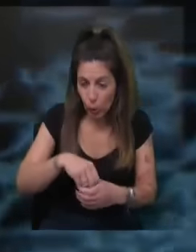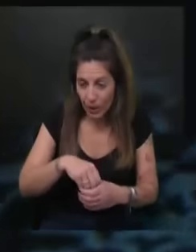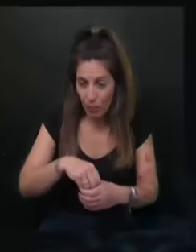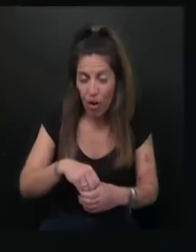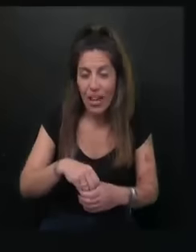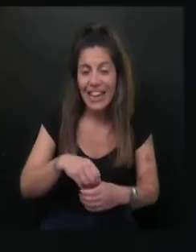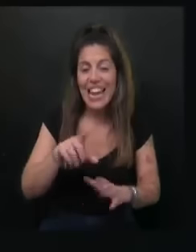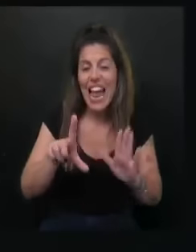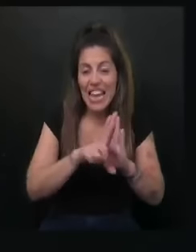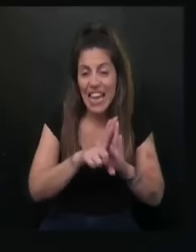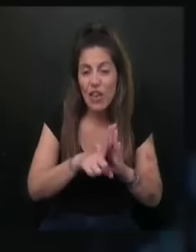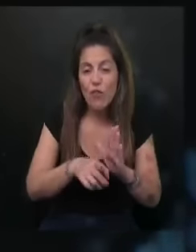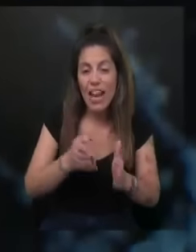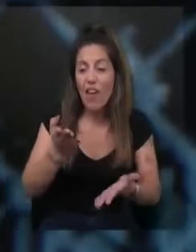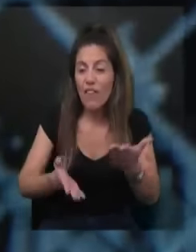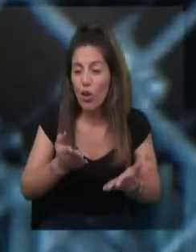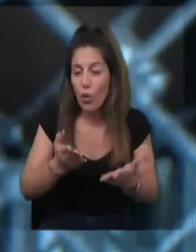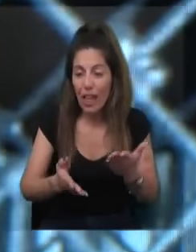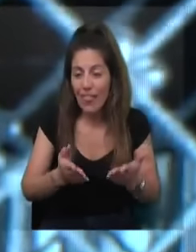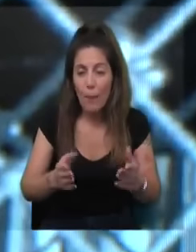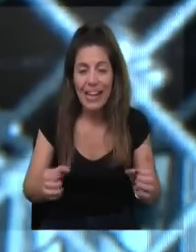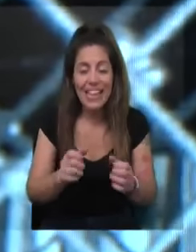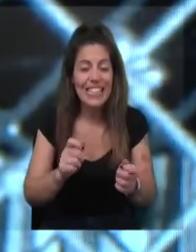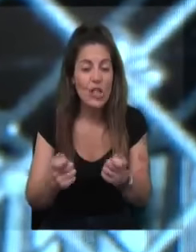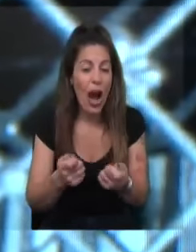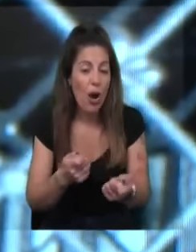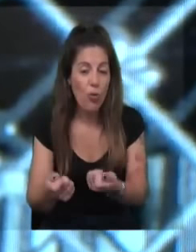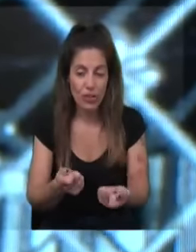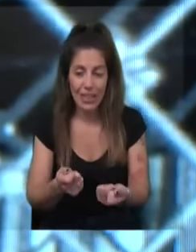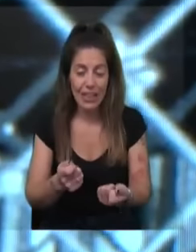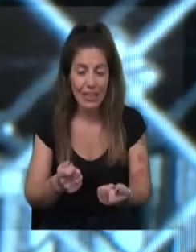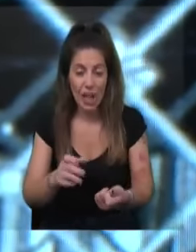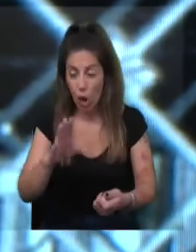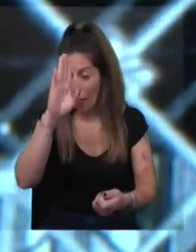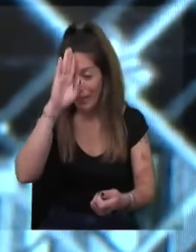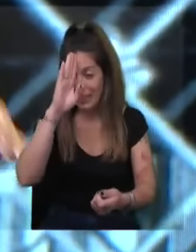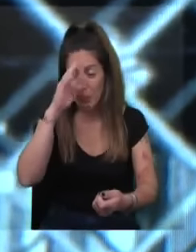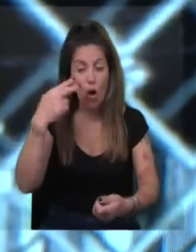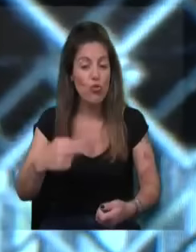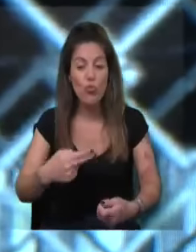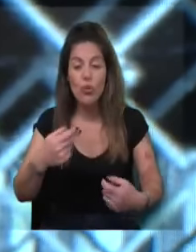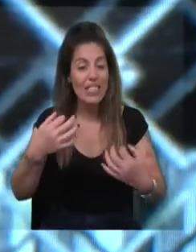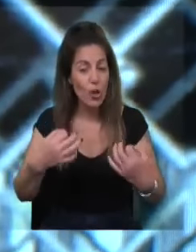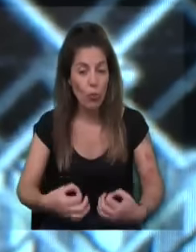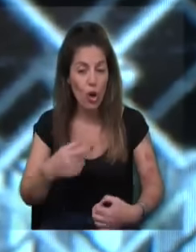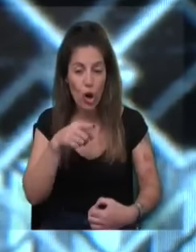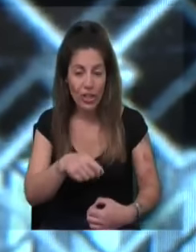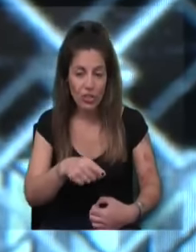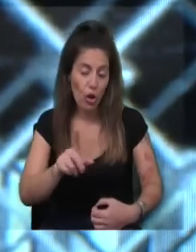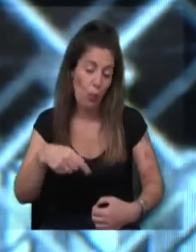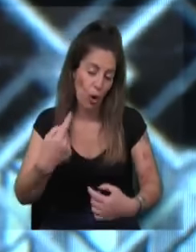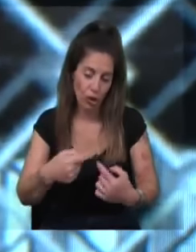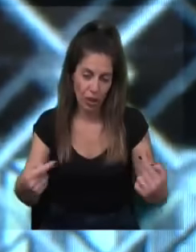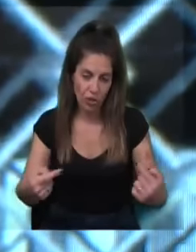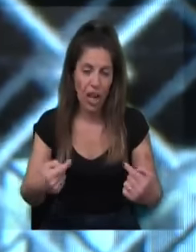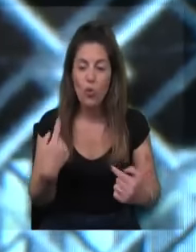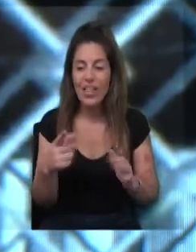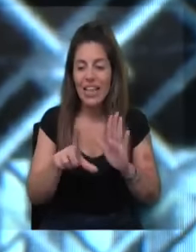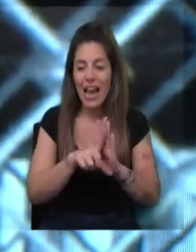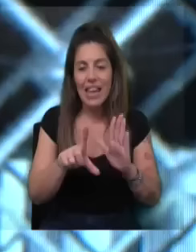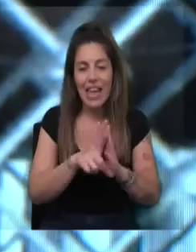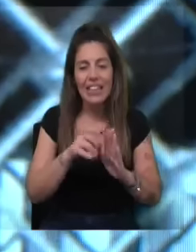evaluada para ir haciendo ajustes del aprendizaje nunca se cumplió con ese como con otros no nuestra ley